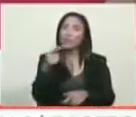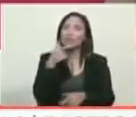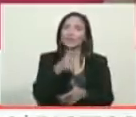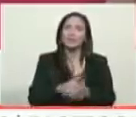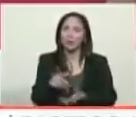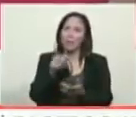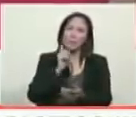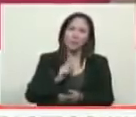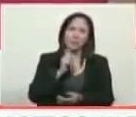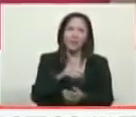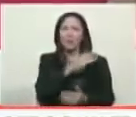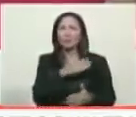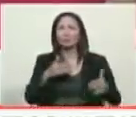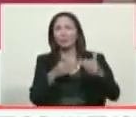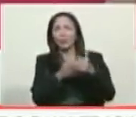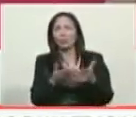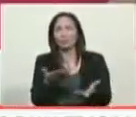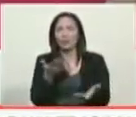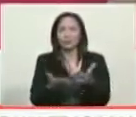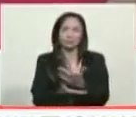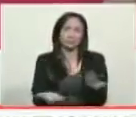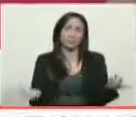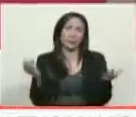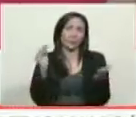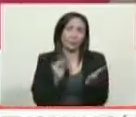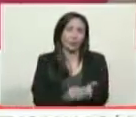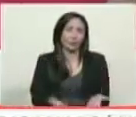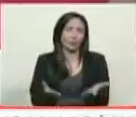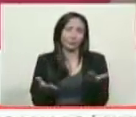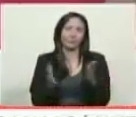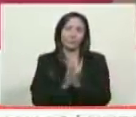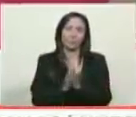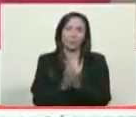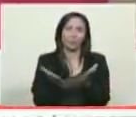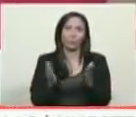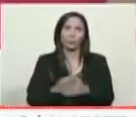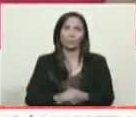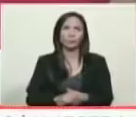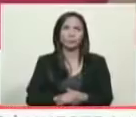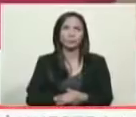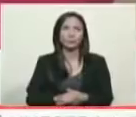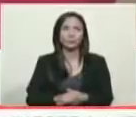eso es mentira, otra vez vaya. Para comenzar a sacar perlitas.